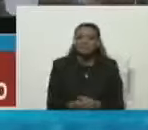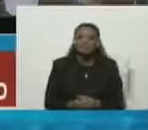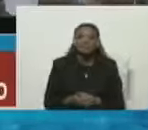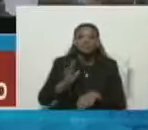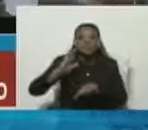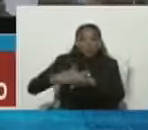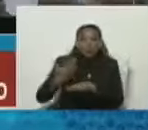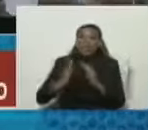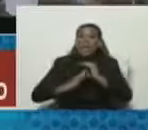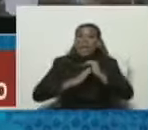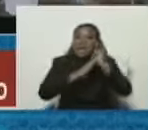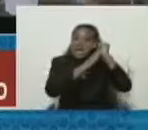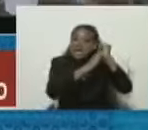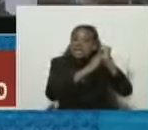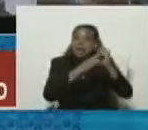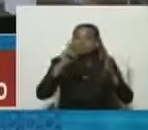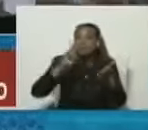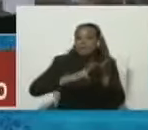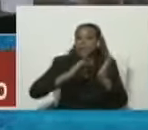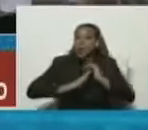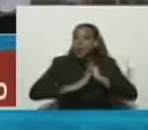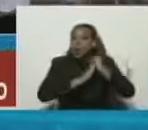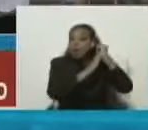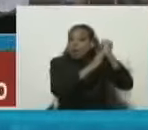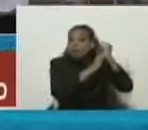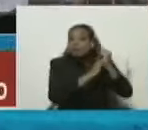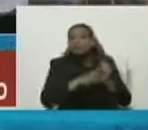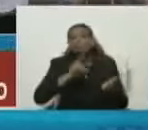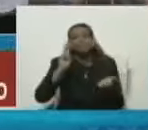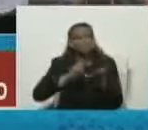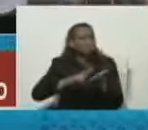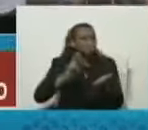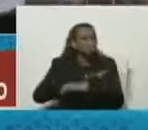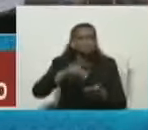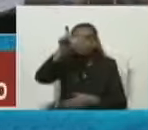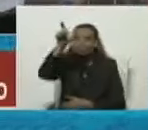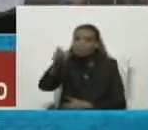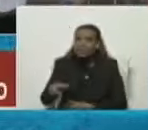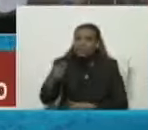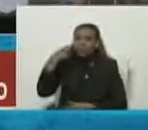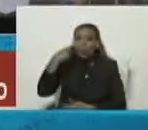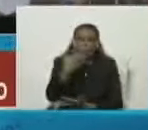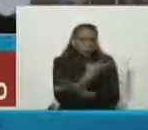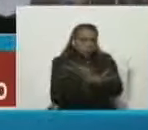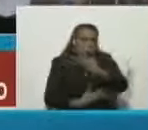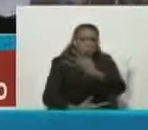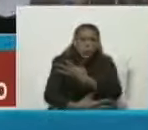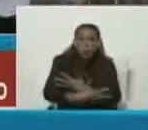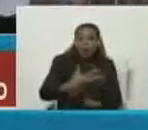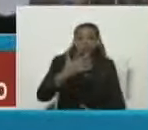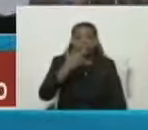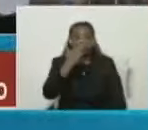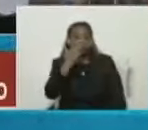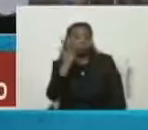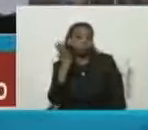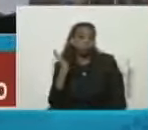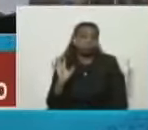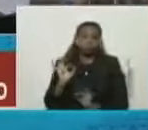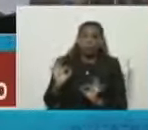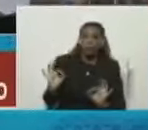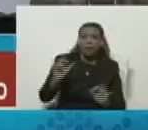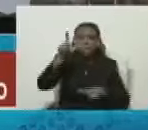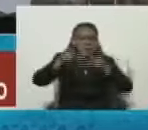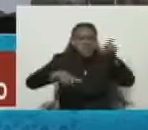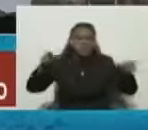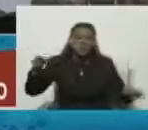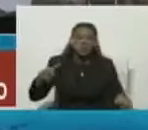Porque son lideresas de verdad. Y en sus venas no corre sangre azul de